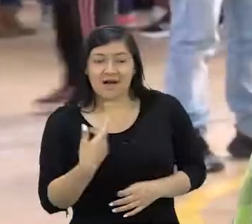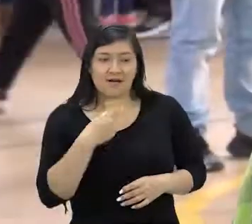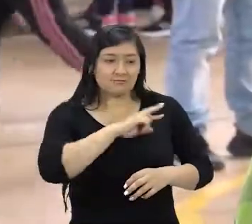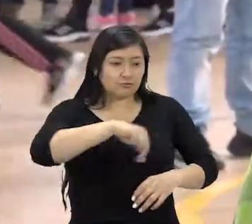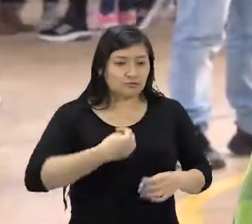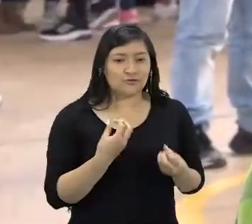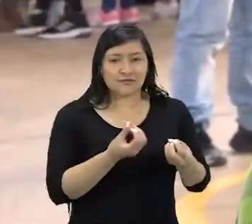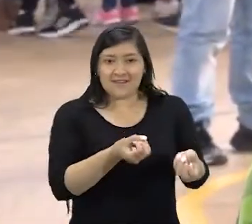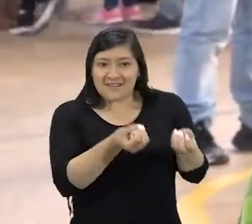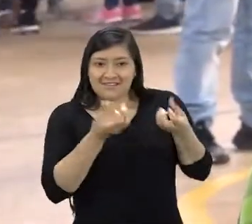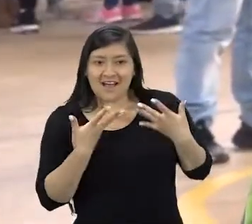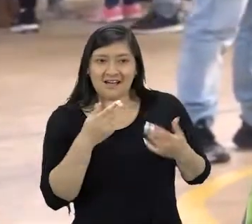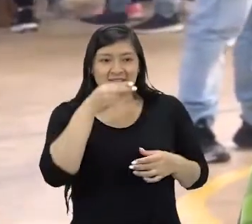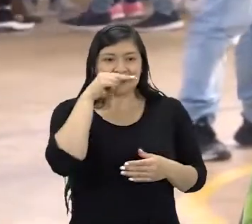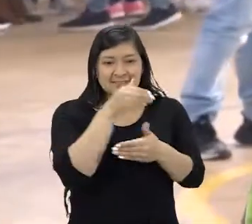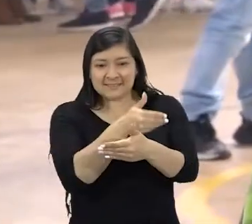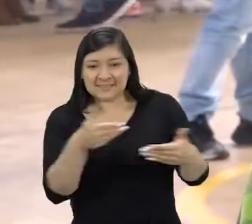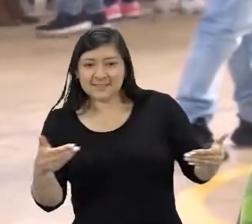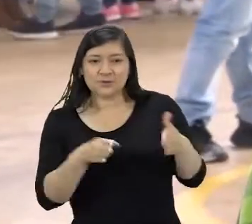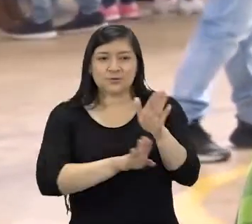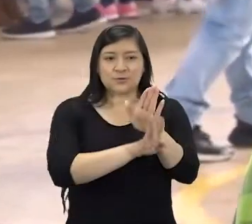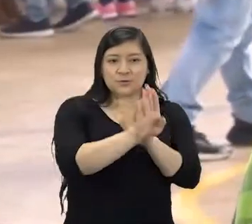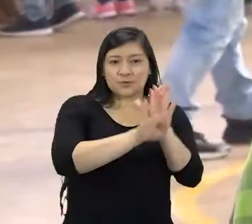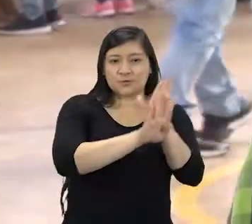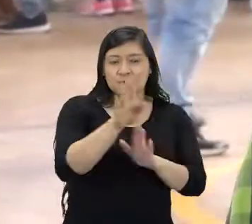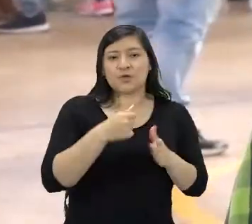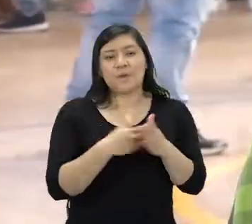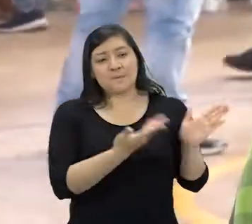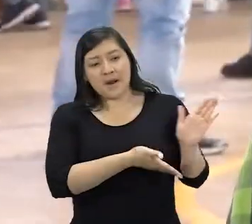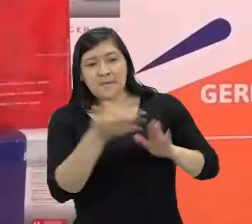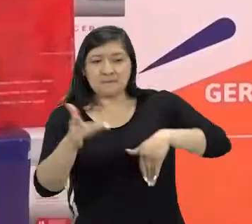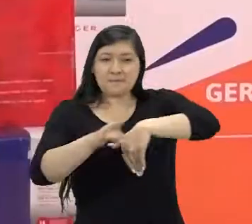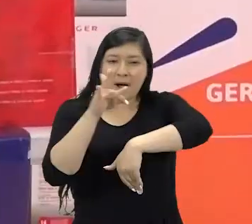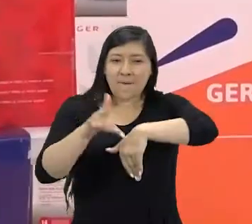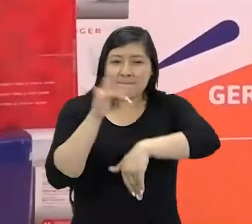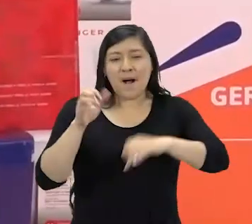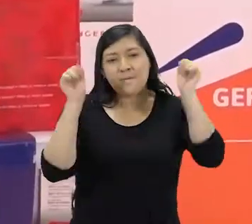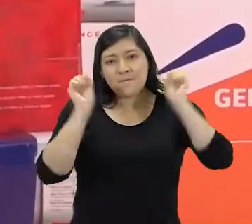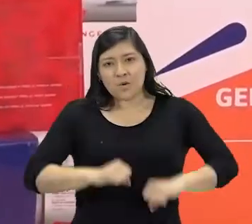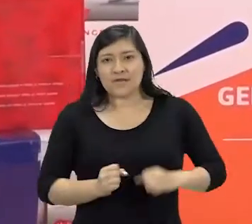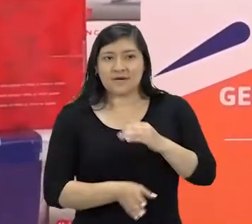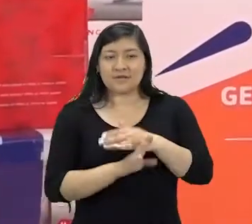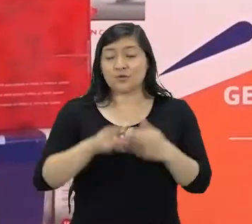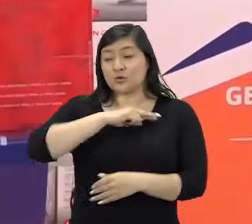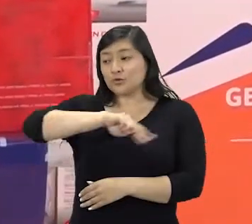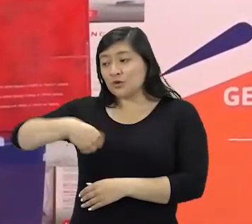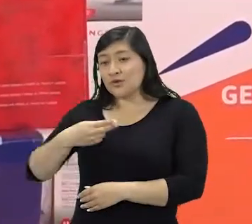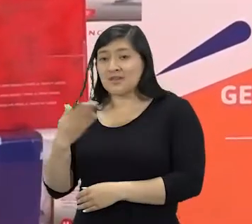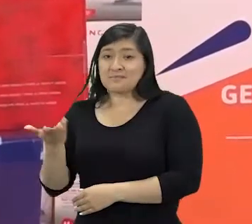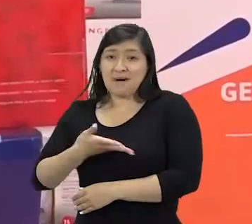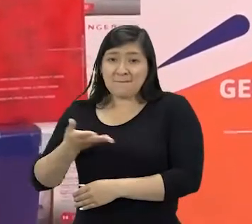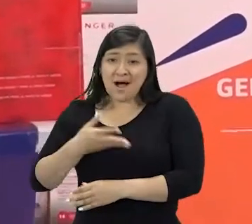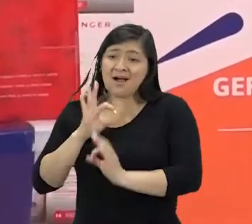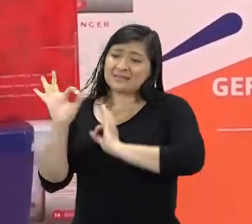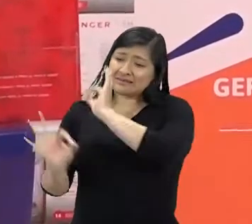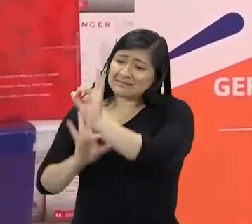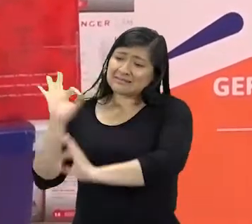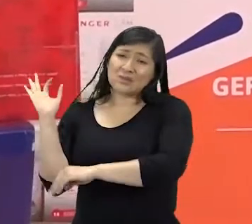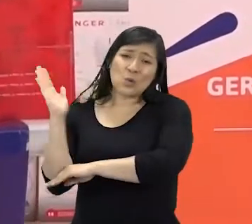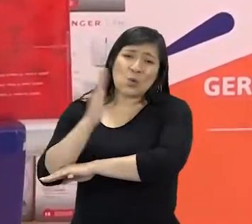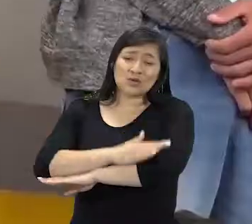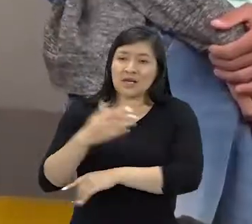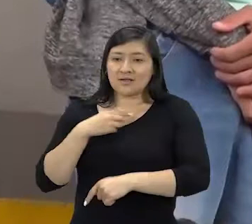puede llevar a nuestros niños a sacarlos adelante, a nosotros a seguir